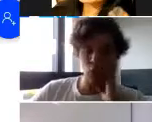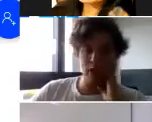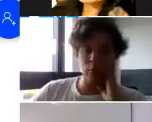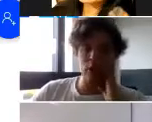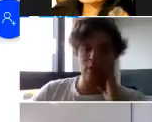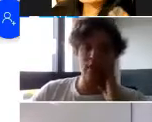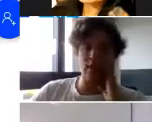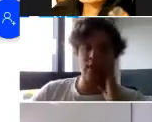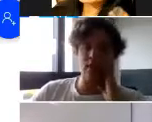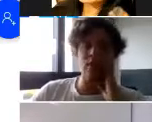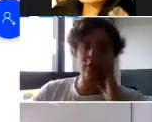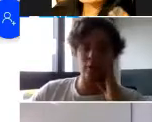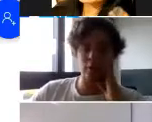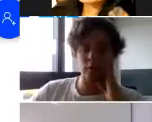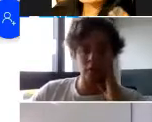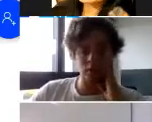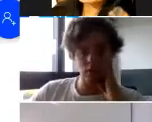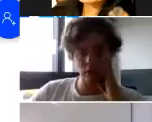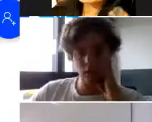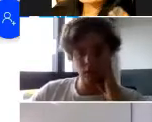¿Cómo calculaban esa tensión?